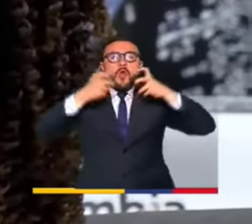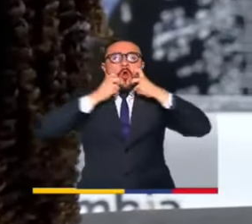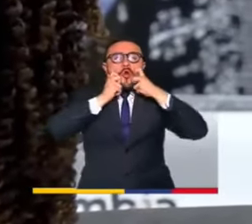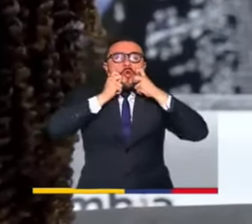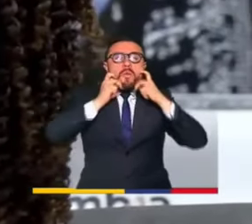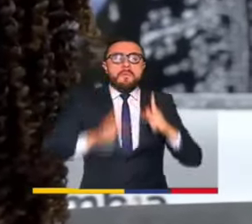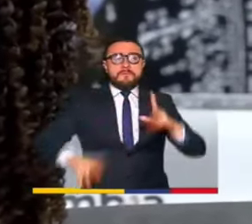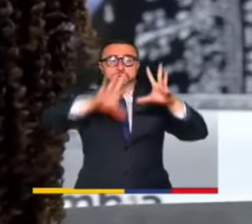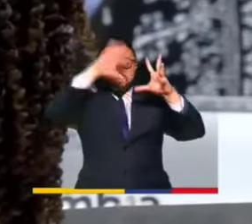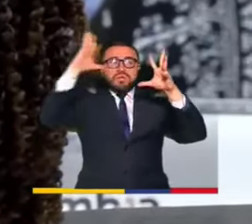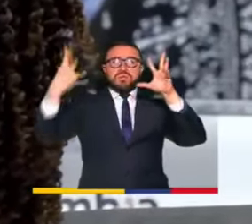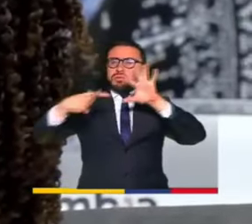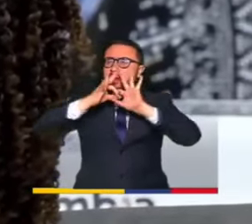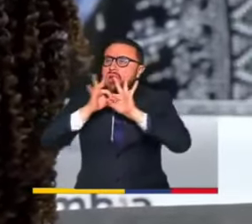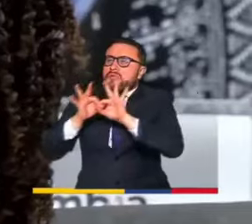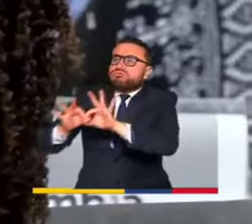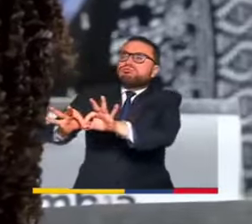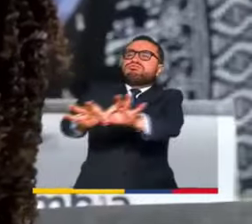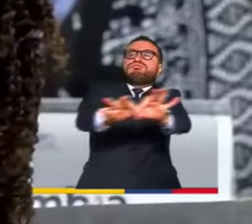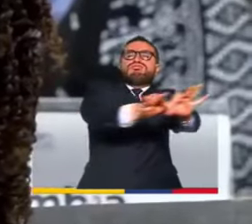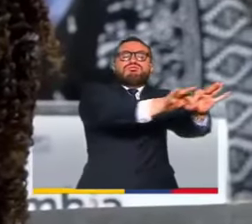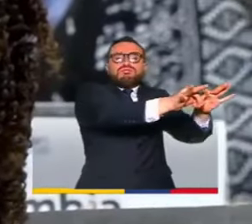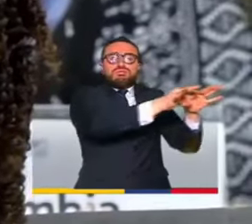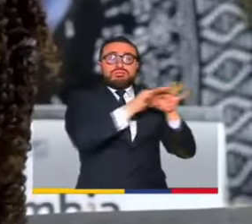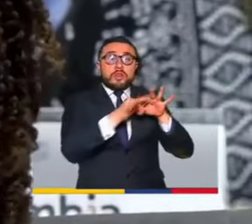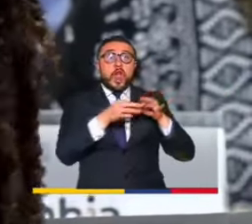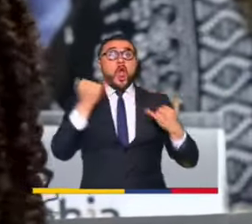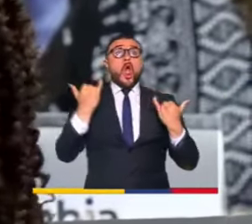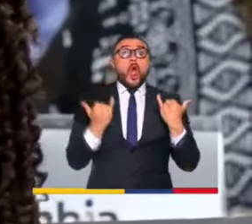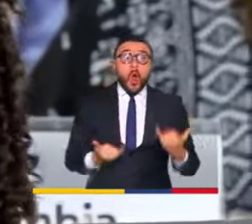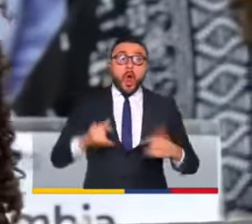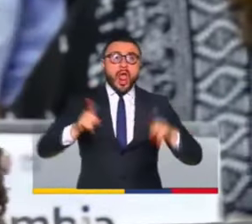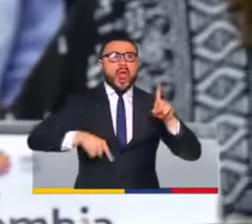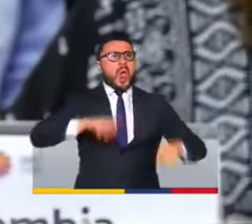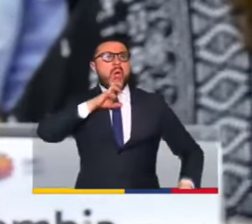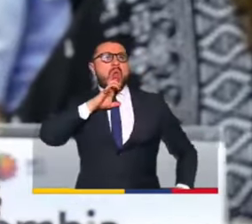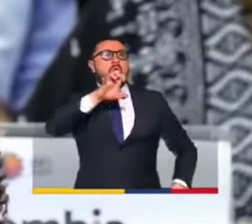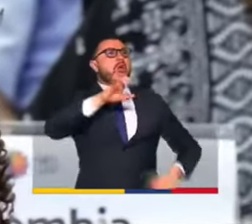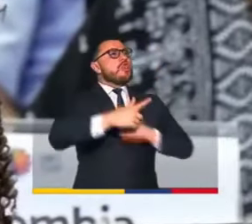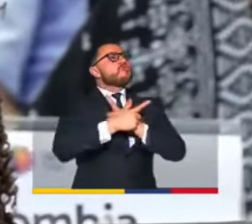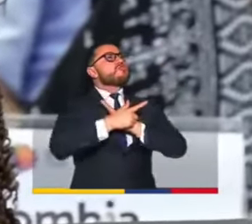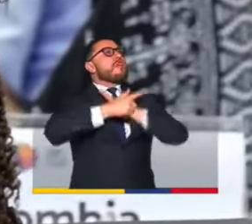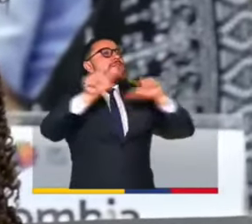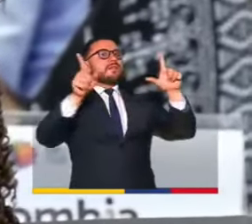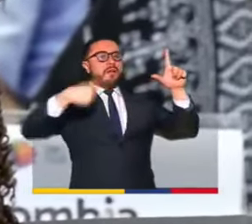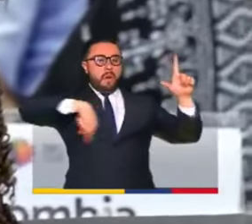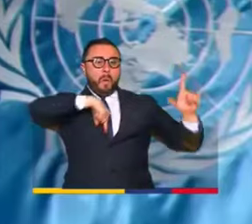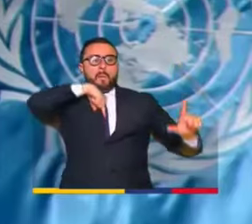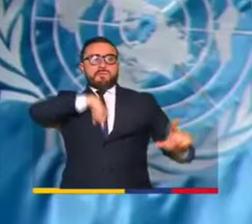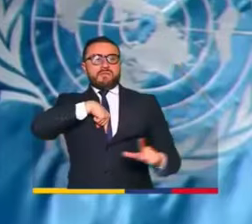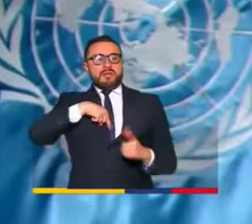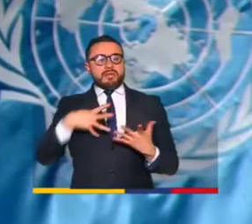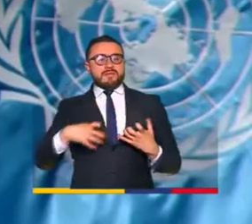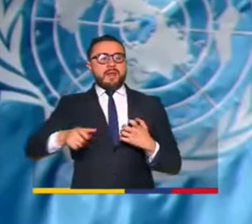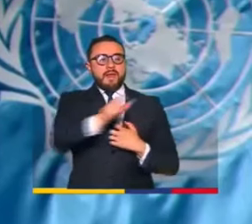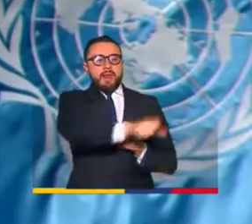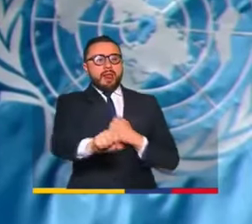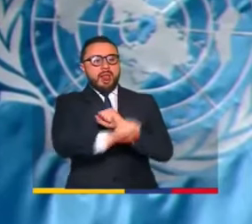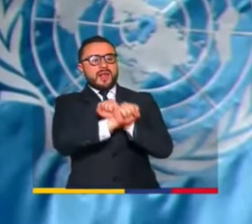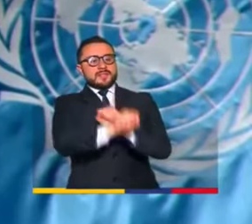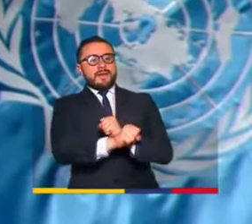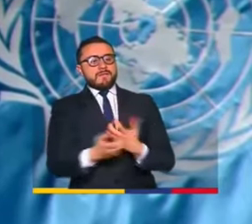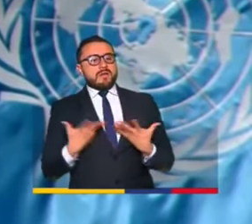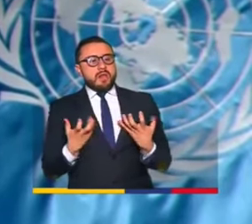humanidad. Quienes gritan libertad hoy son esclavistas que llevan el ser humano y los seres